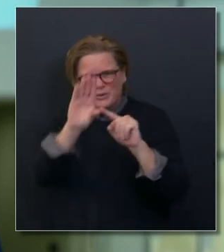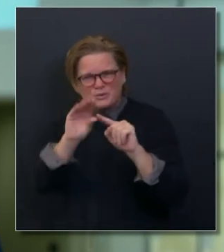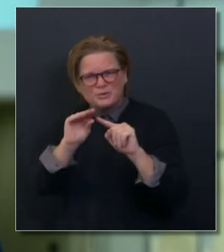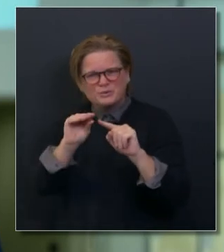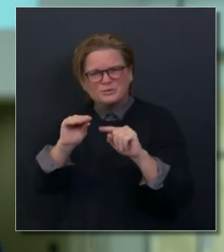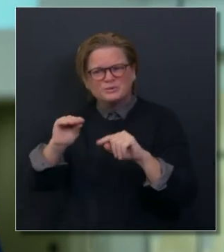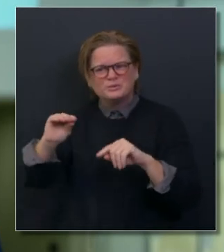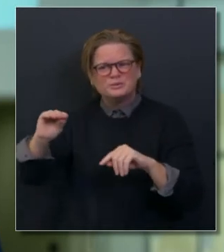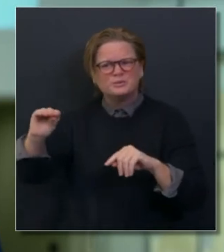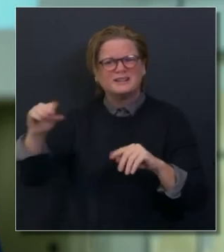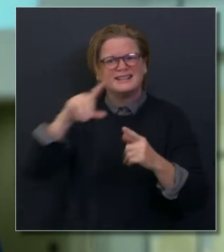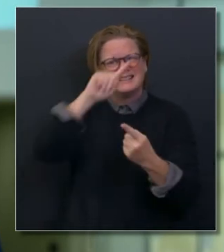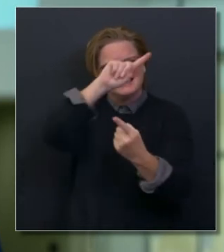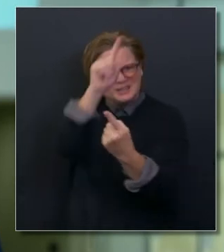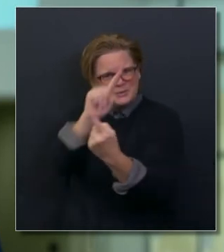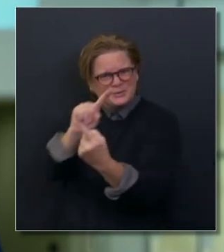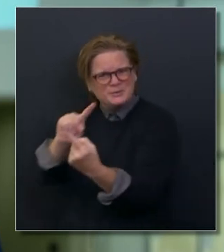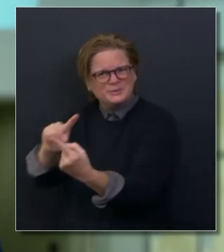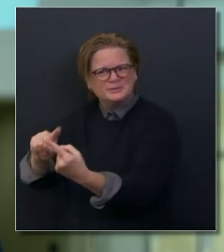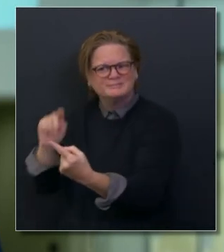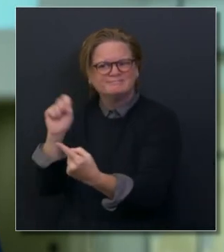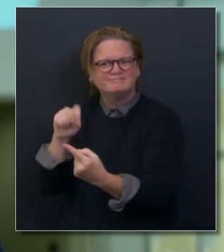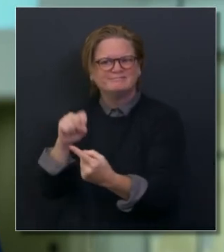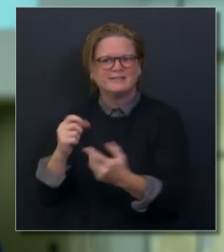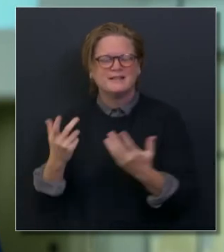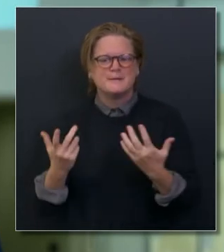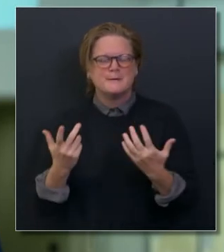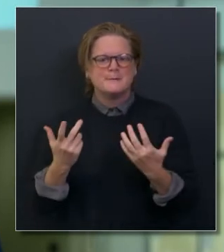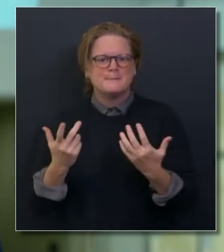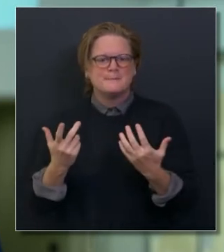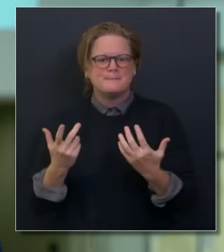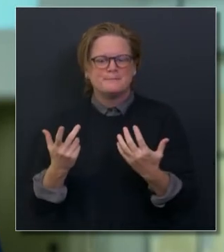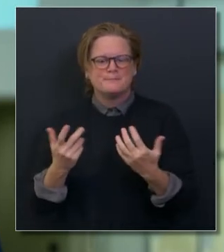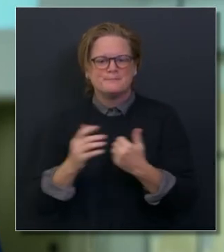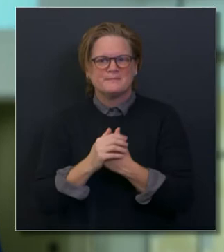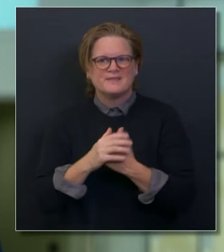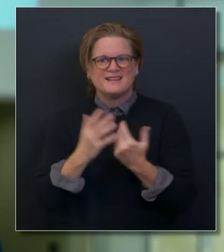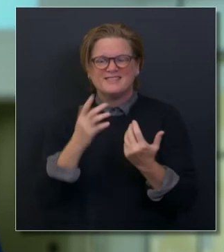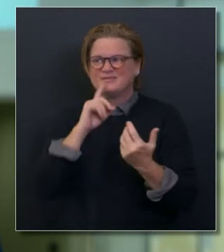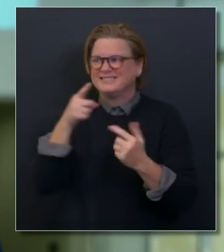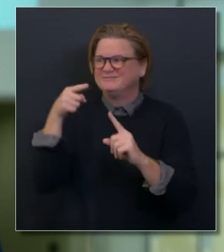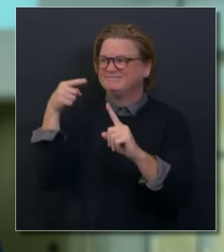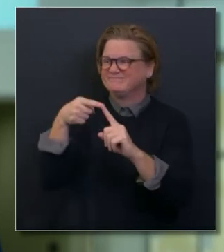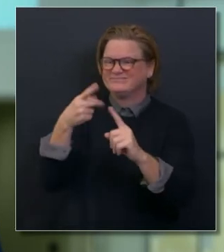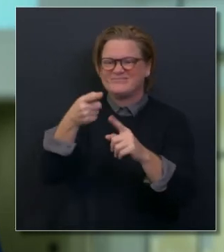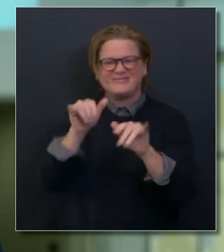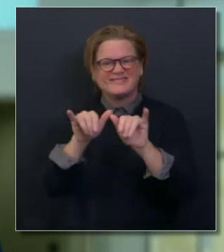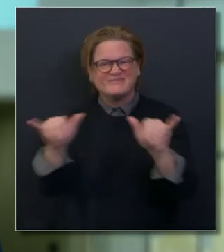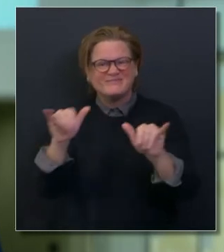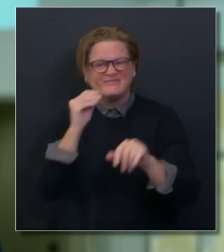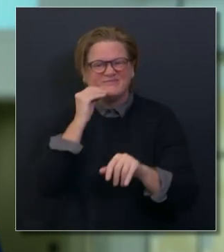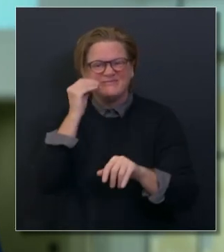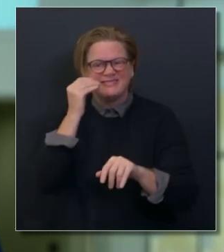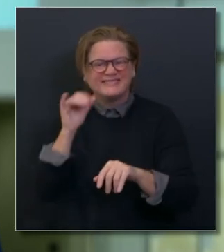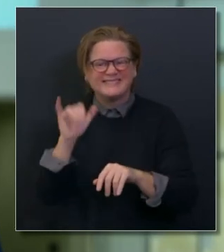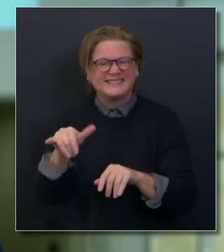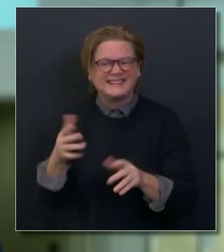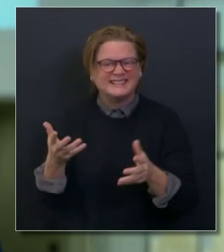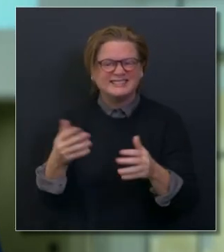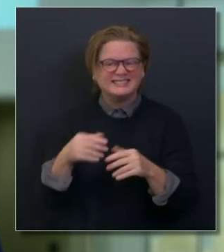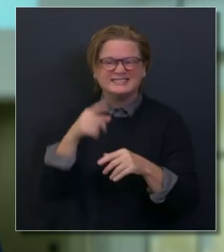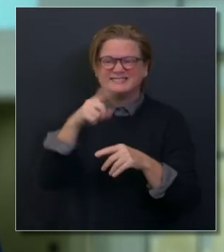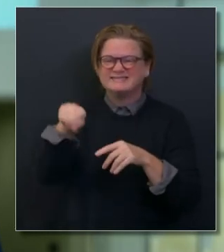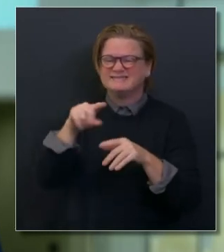breve posible cuando lleguemos ahí, haciendo con todo lo que estamos haciendo con la orden regional de quedarse